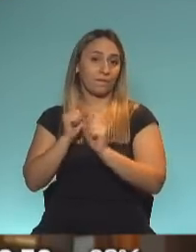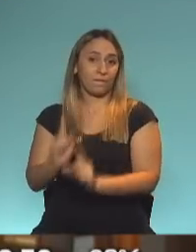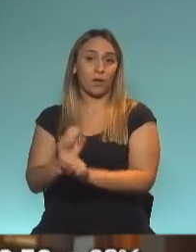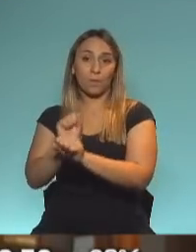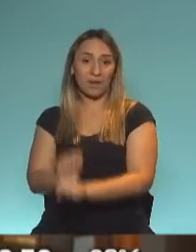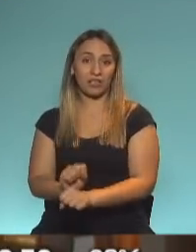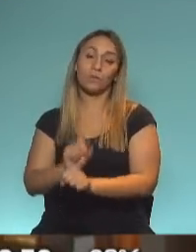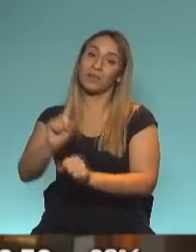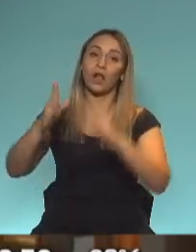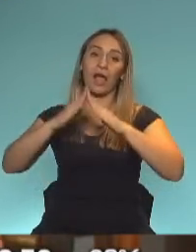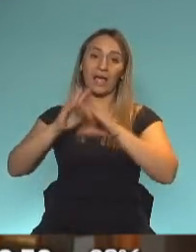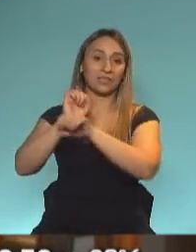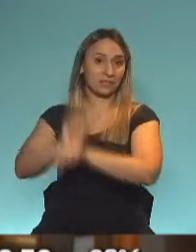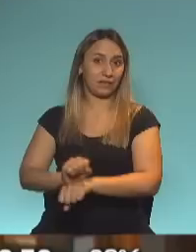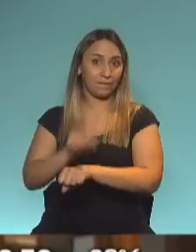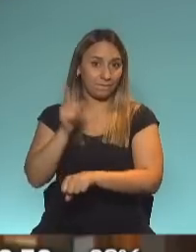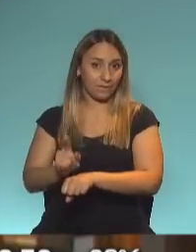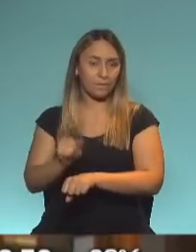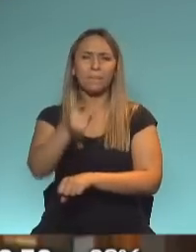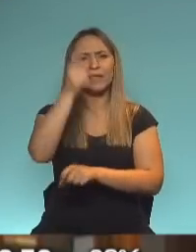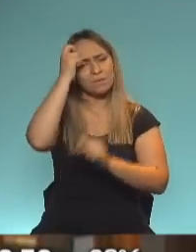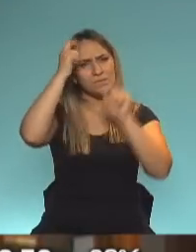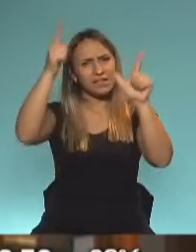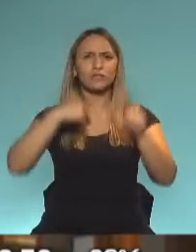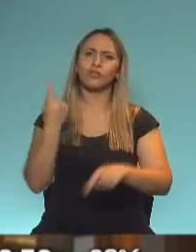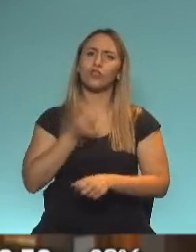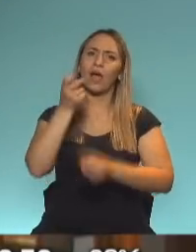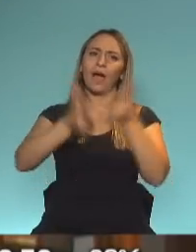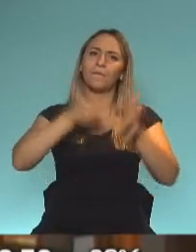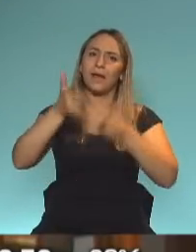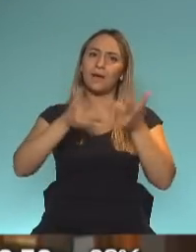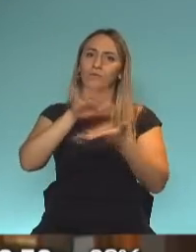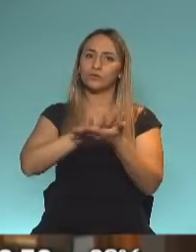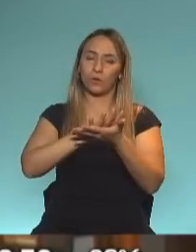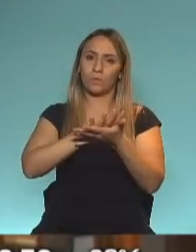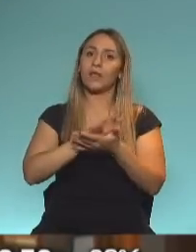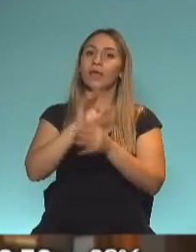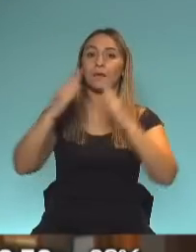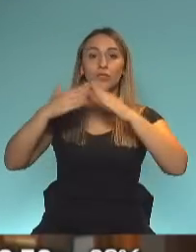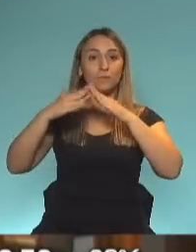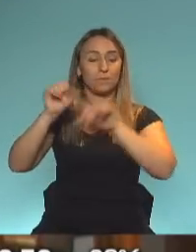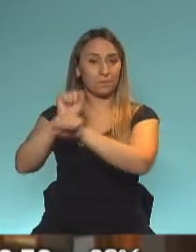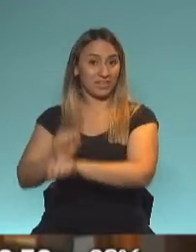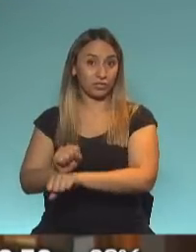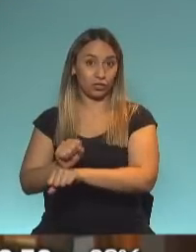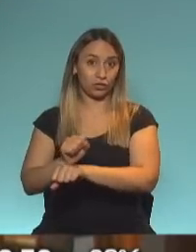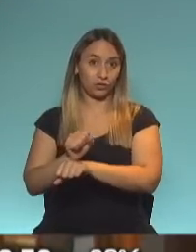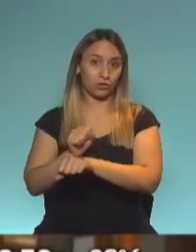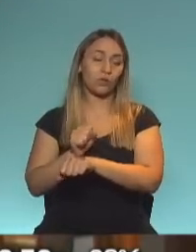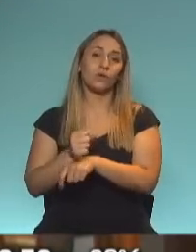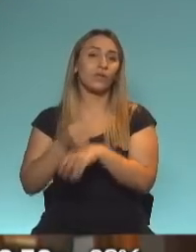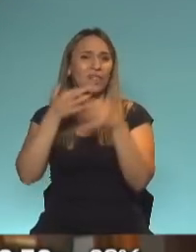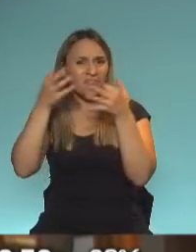prisión domiciliaria. Ahora, imagínese usted que estamos hablando de la prisión domiciliaria cuando tendríamos